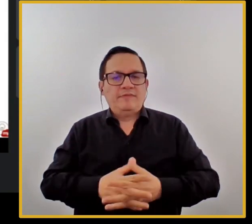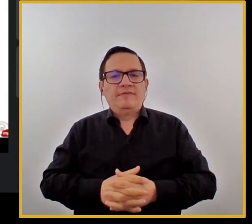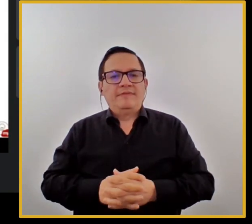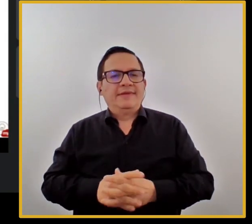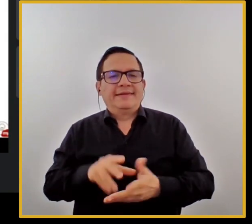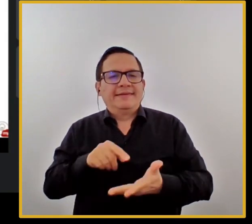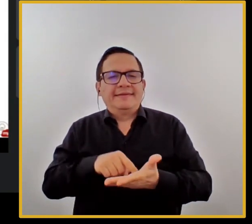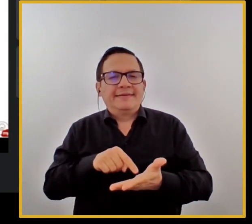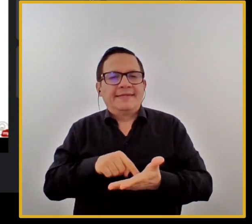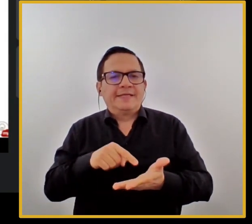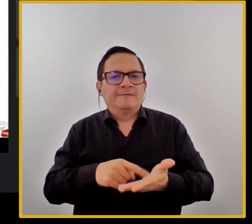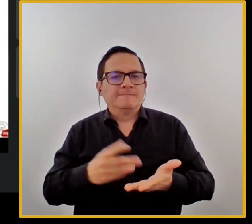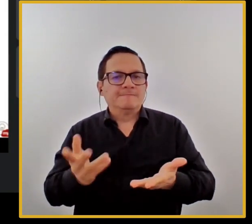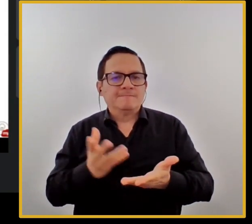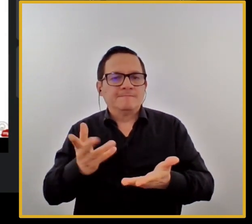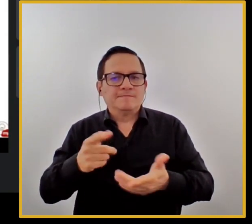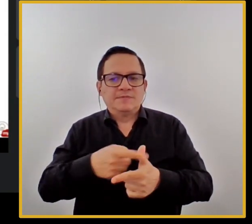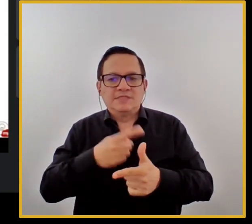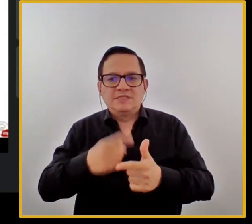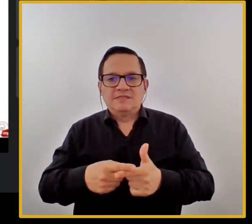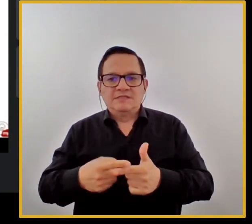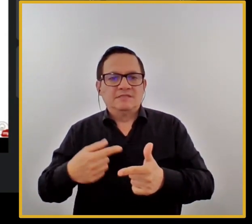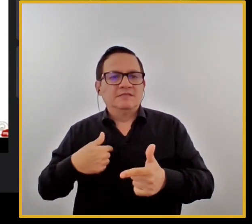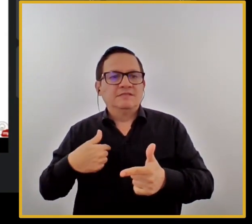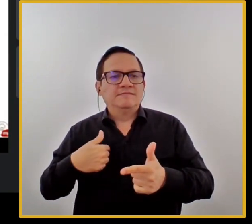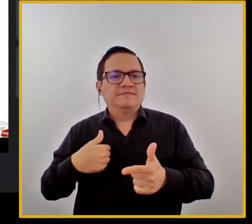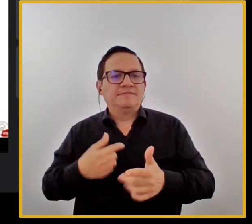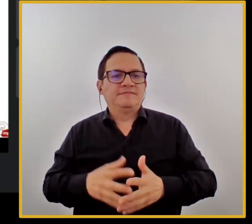es la siguiente, entonces yo acá,